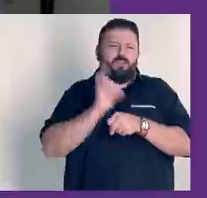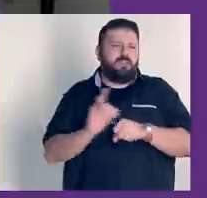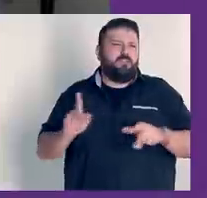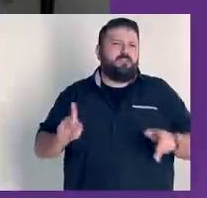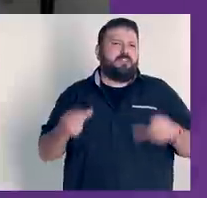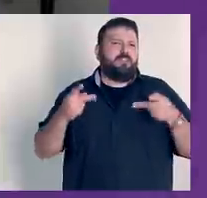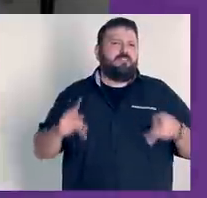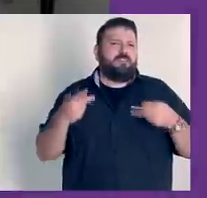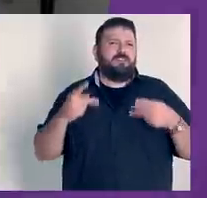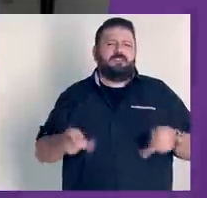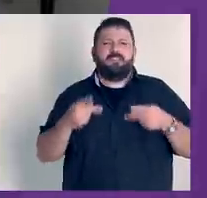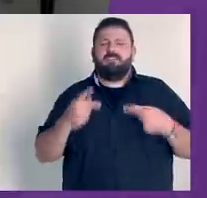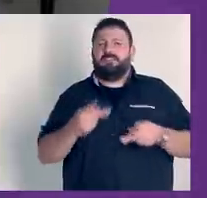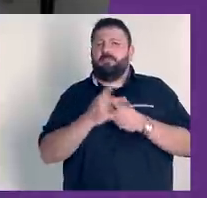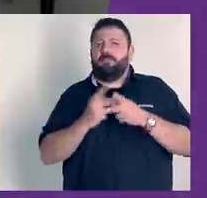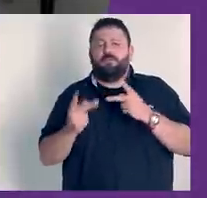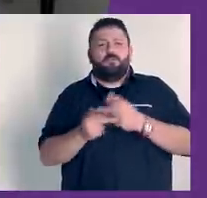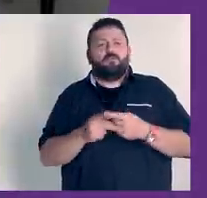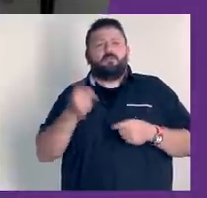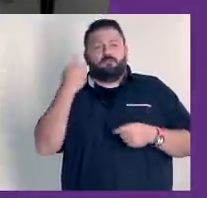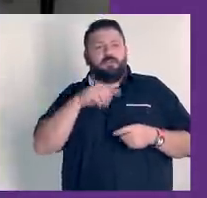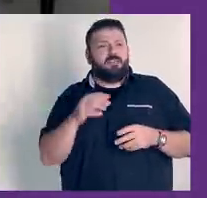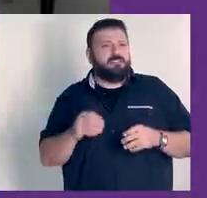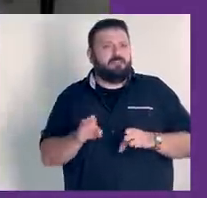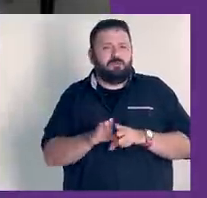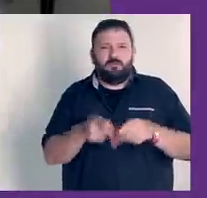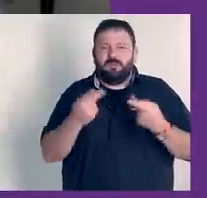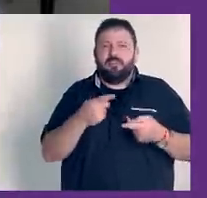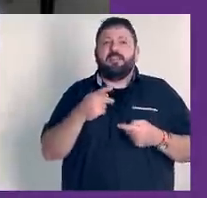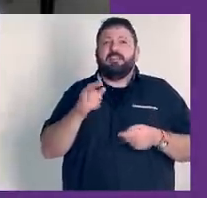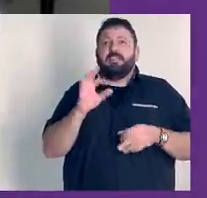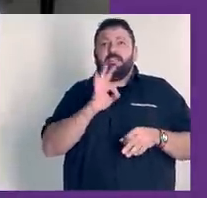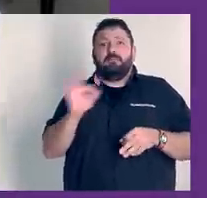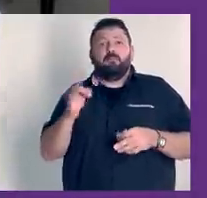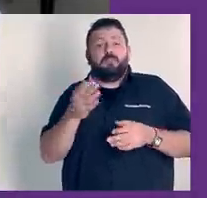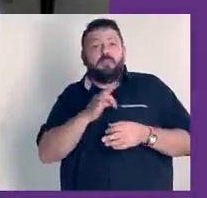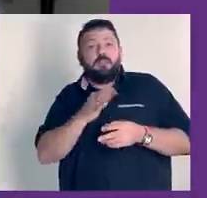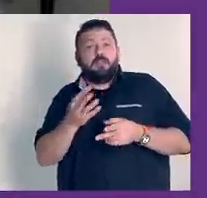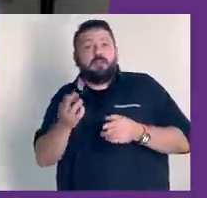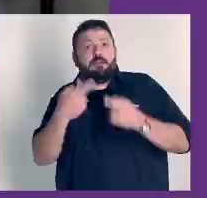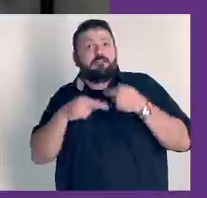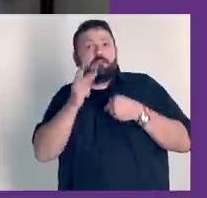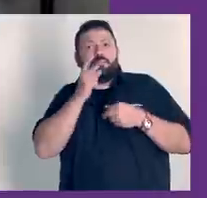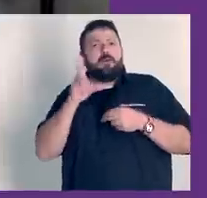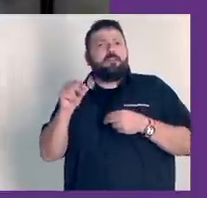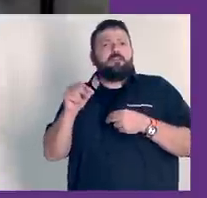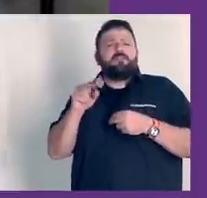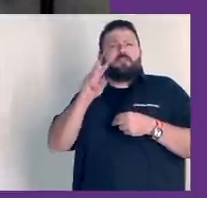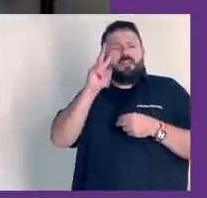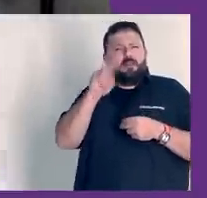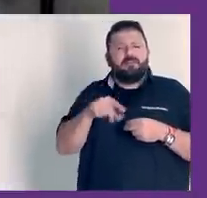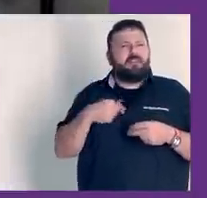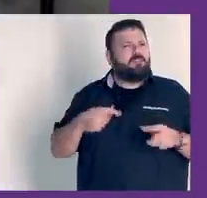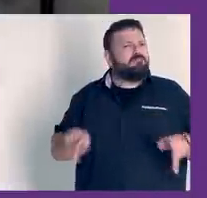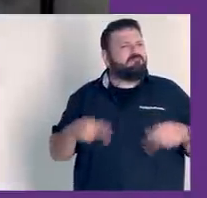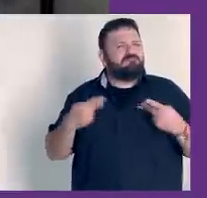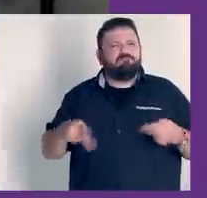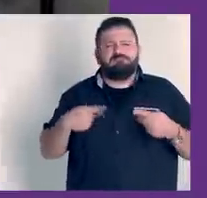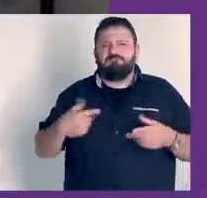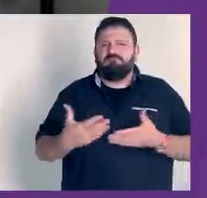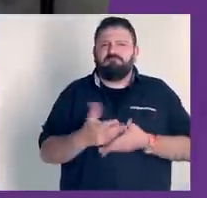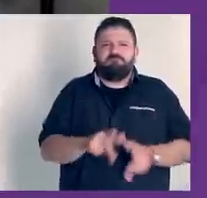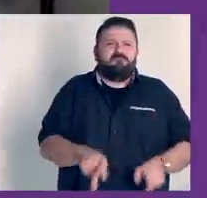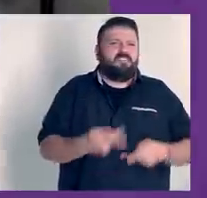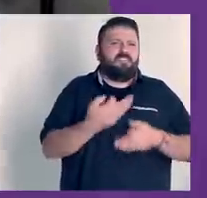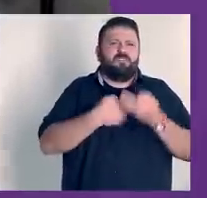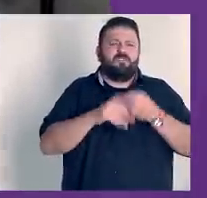relampaguee y no voy a regresar a la casa de mis papás si no lo logré. Eso que te estoy platicando es la fuerza interior de querer que